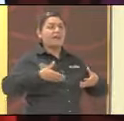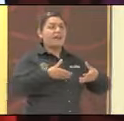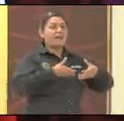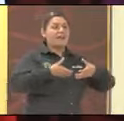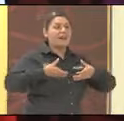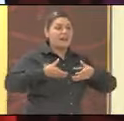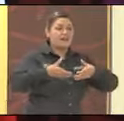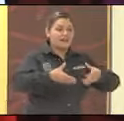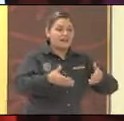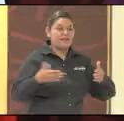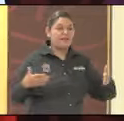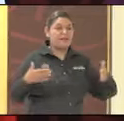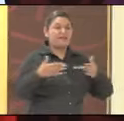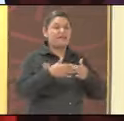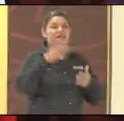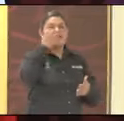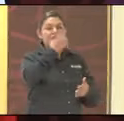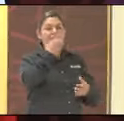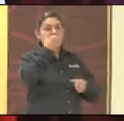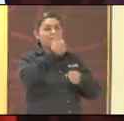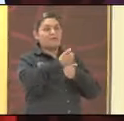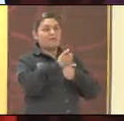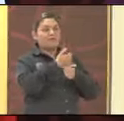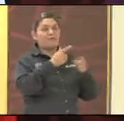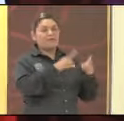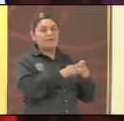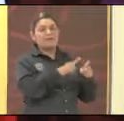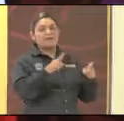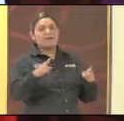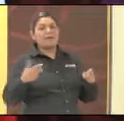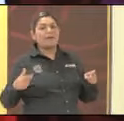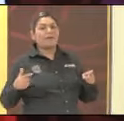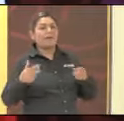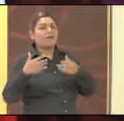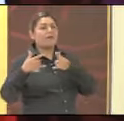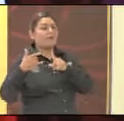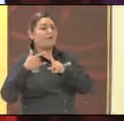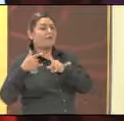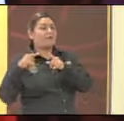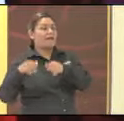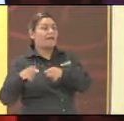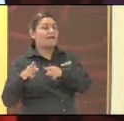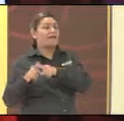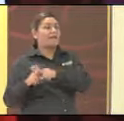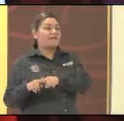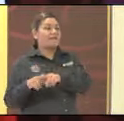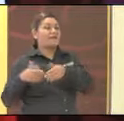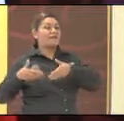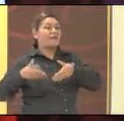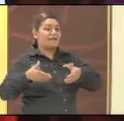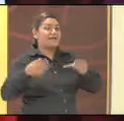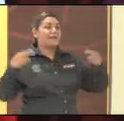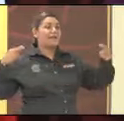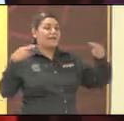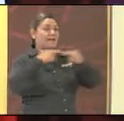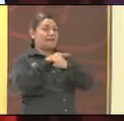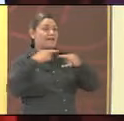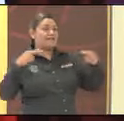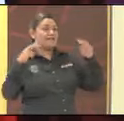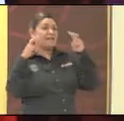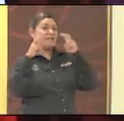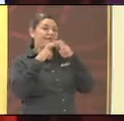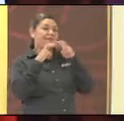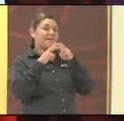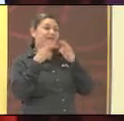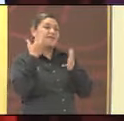que comunica a la escuela primaria, que une Francisco y Madero con Laguna de la Puerta. Y la otra es la avenida Tampico, que nos faltaba